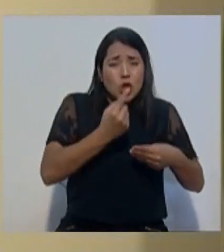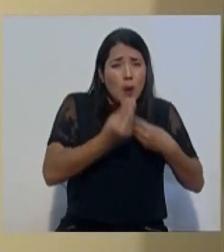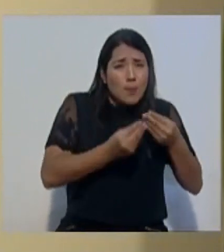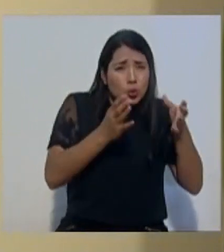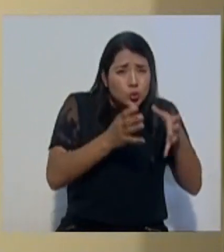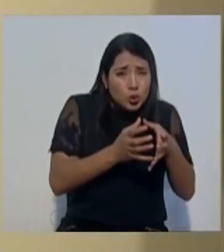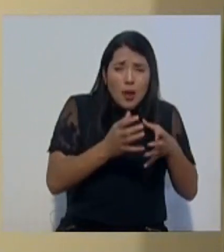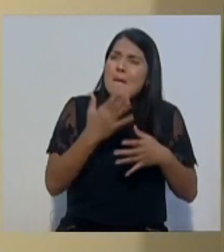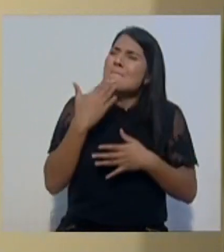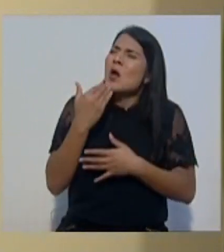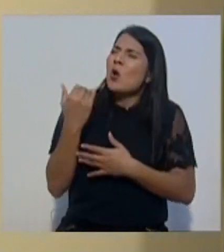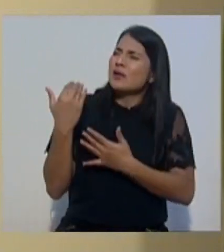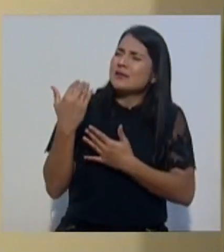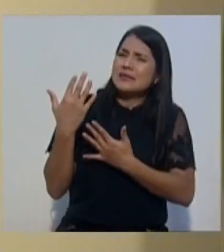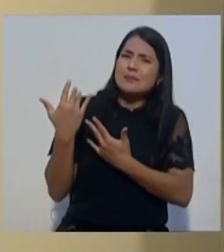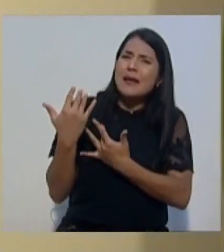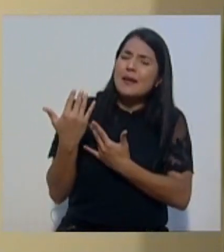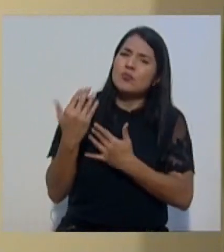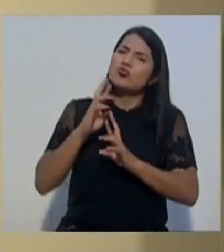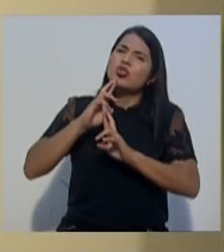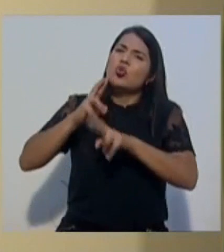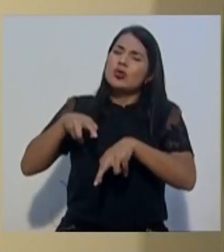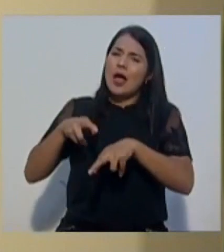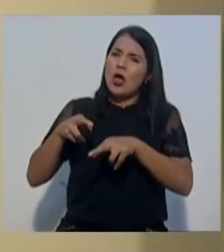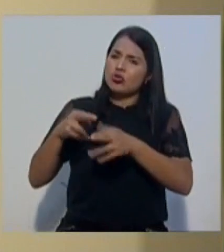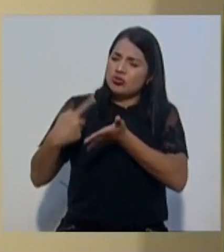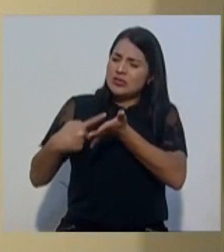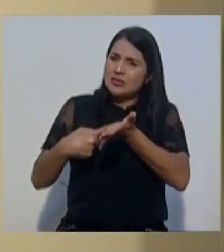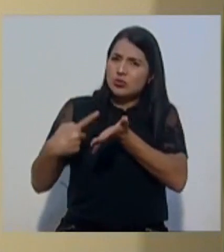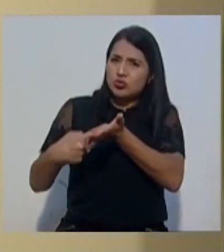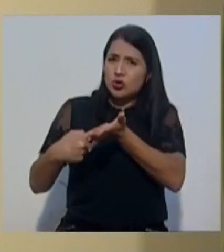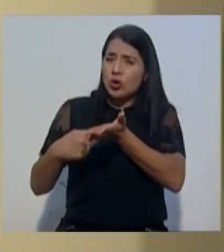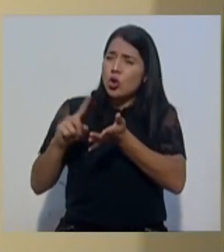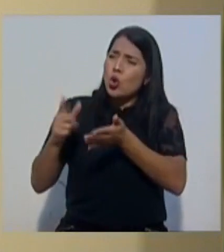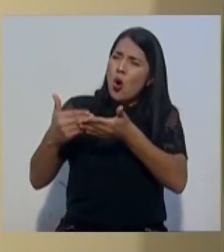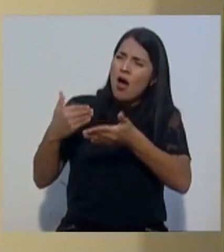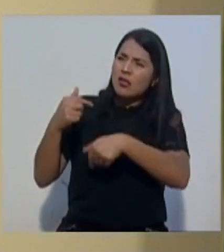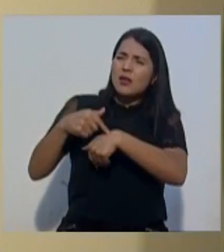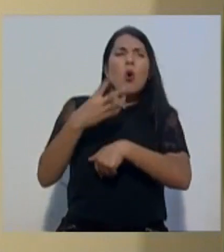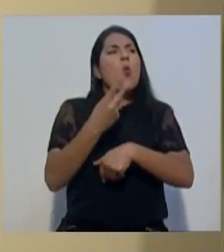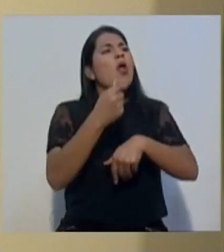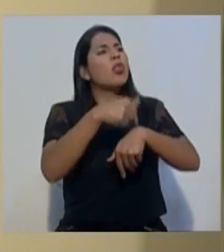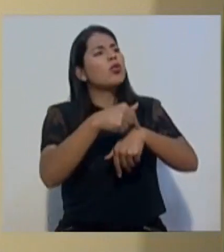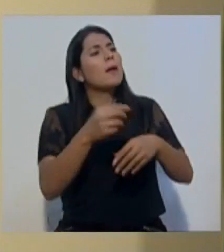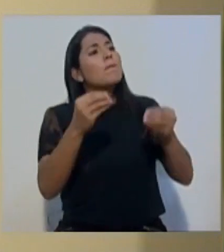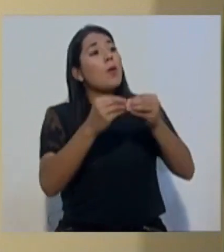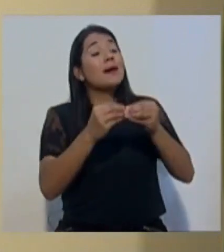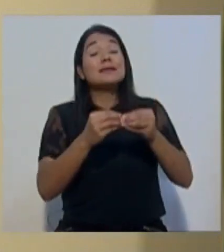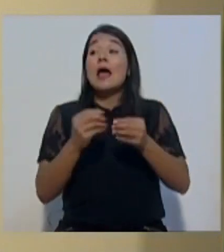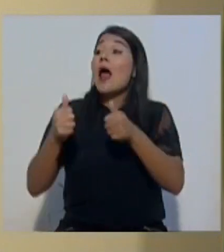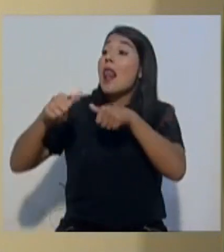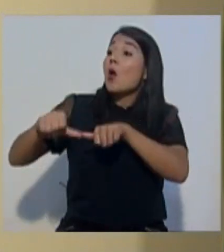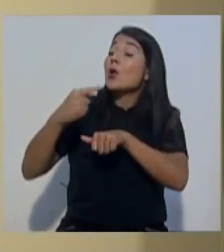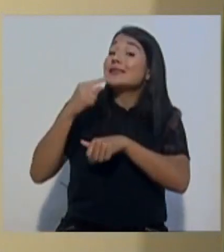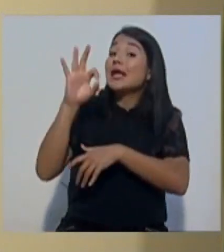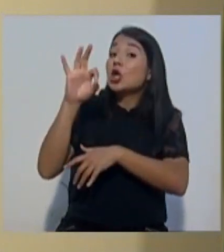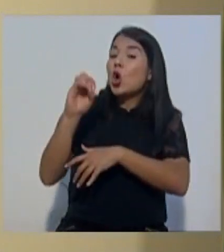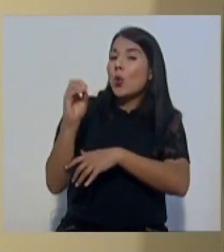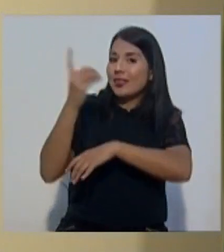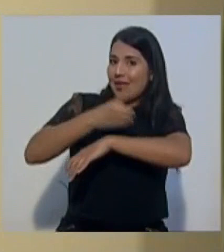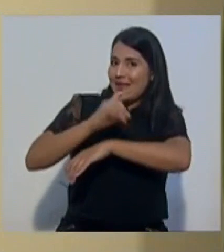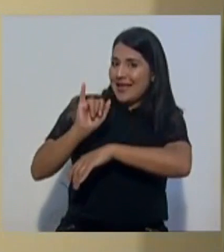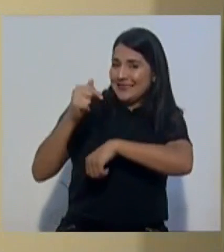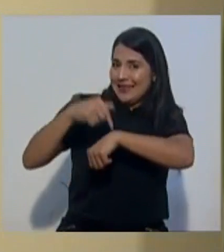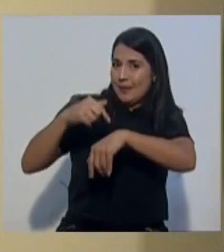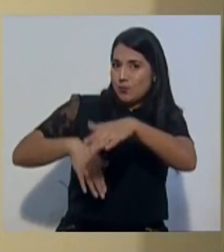a los resultados de la mesa. Yo creo que eso es lo más conveniente. ¿Cuánto Entonces tiempo no más? anticipemos. En el acuerdo dice que 90 días es el